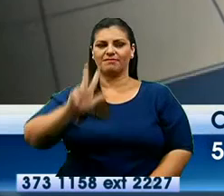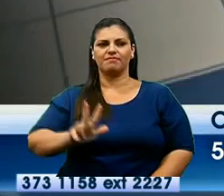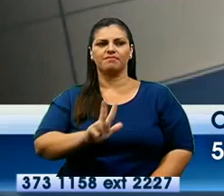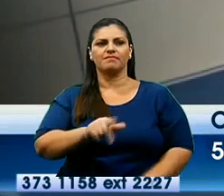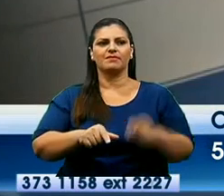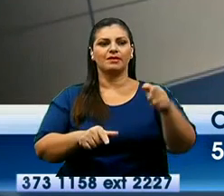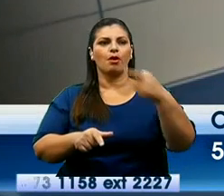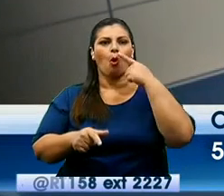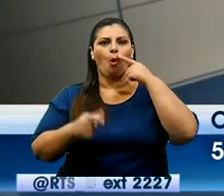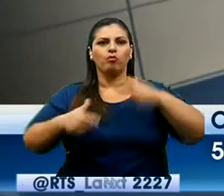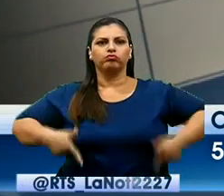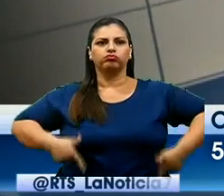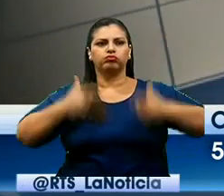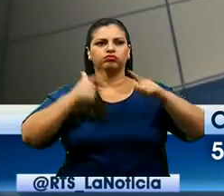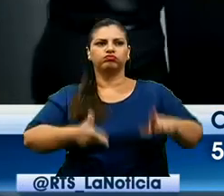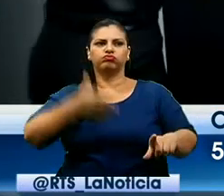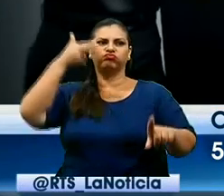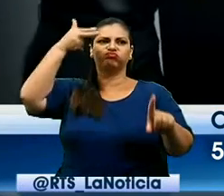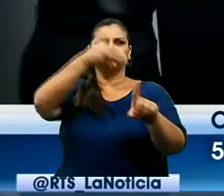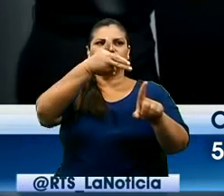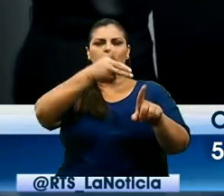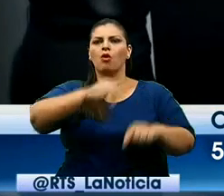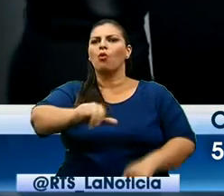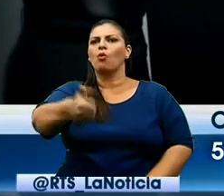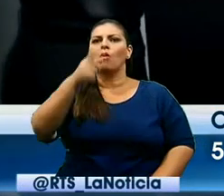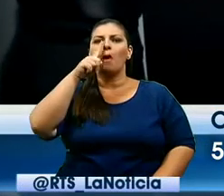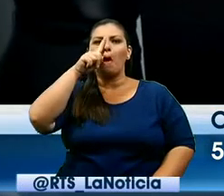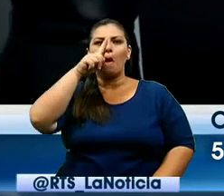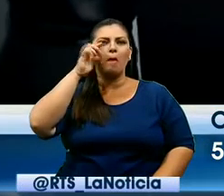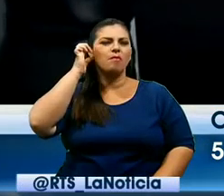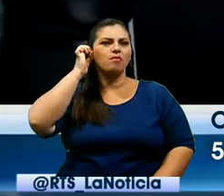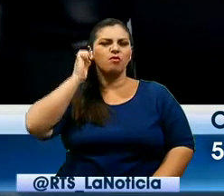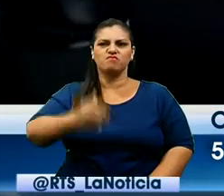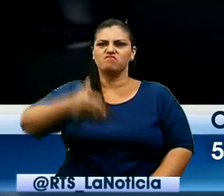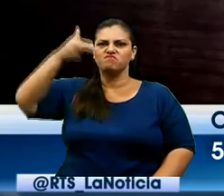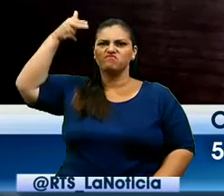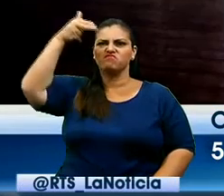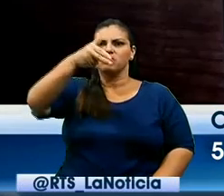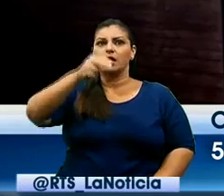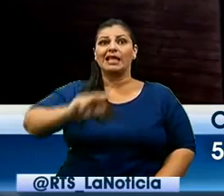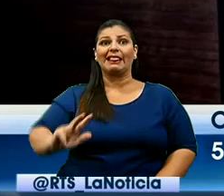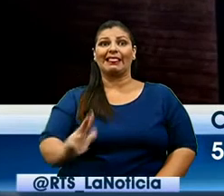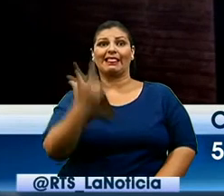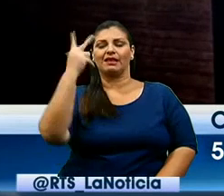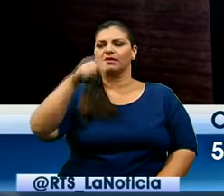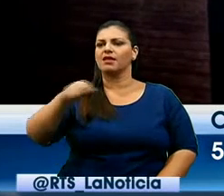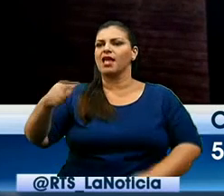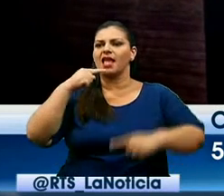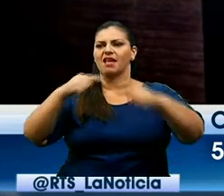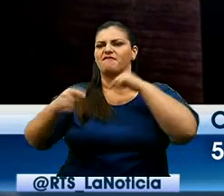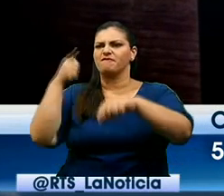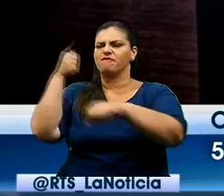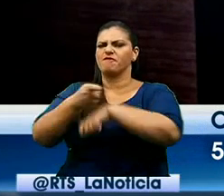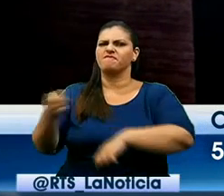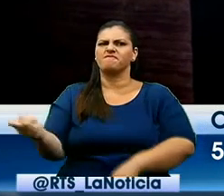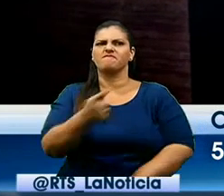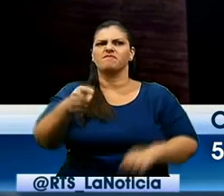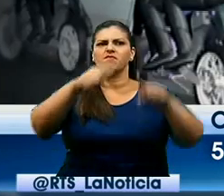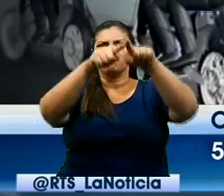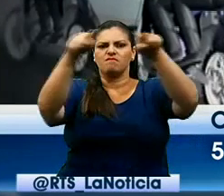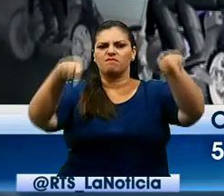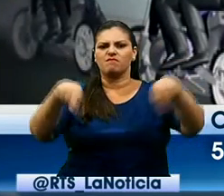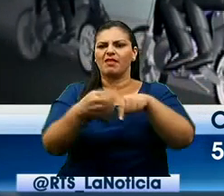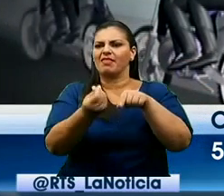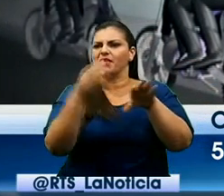seguridad. Otro asaltó a una de las cajeras y el tercero obligó a la jefa de agencia a abrir la caja fuerte y entregarle el